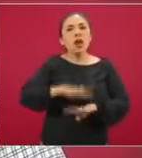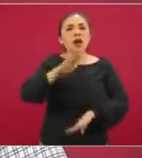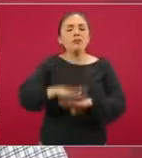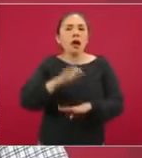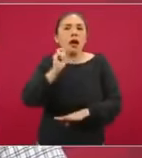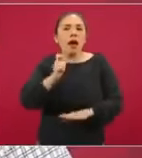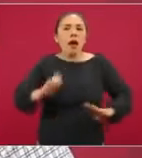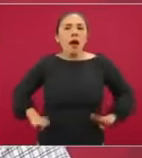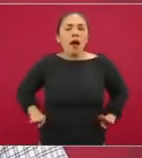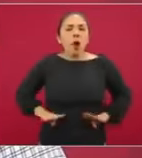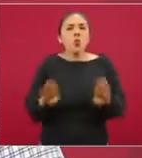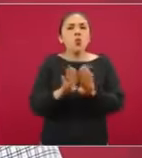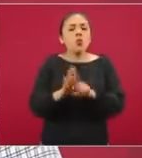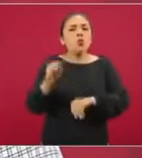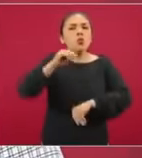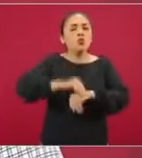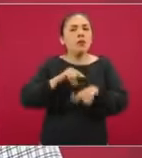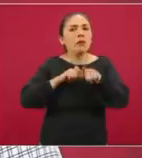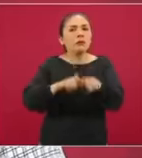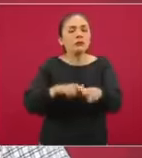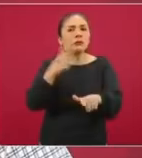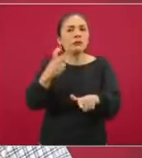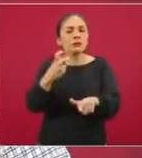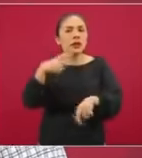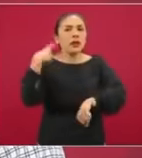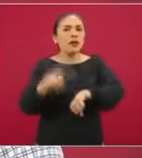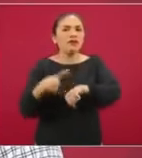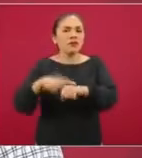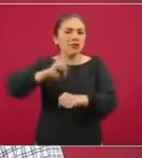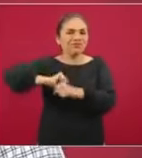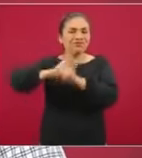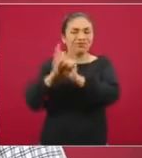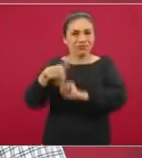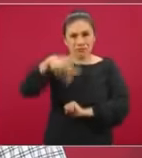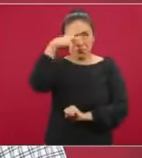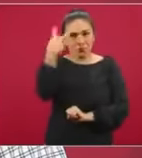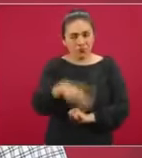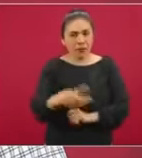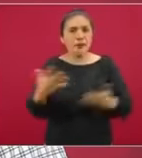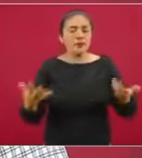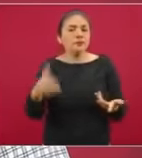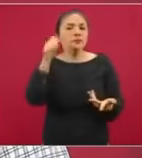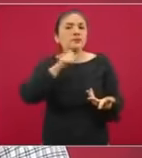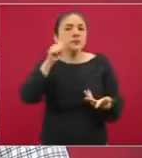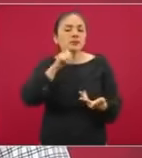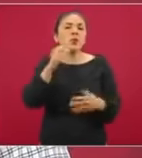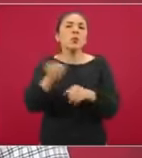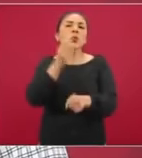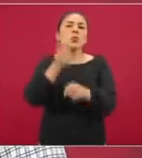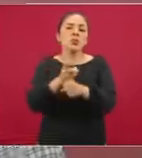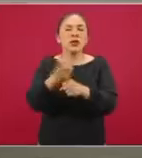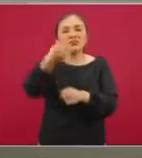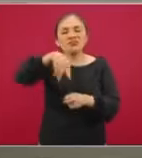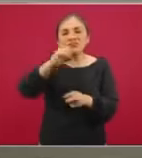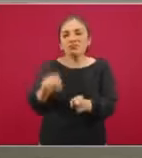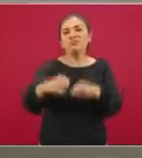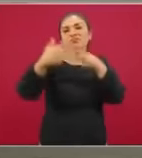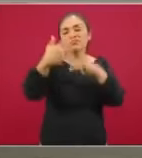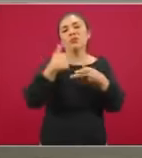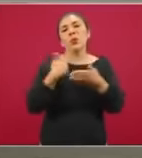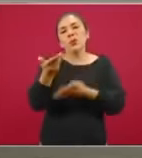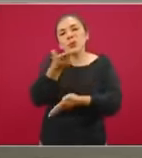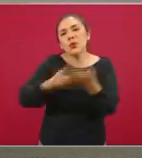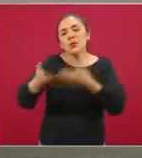es el comportamiento y cómo continúa la evolución de la epidemia en México, y entonces nos dan la oportunidad de